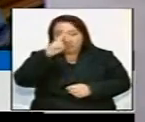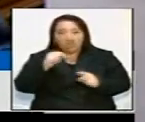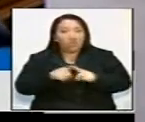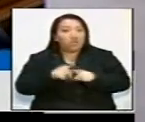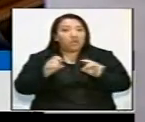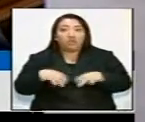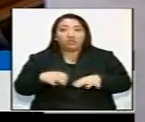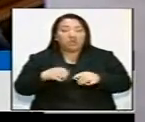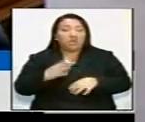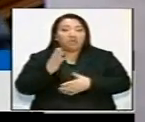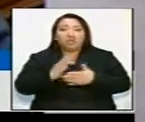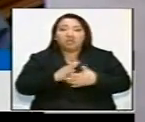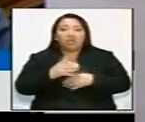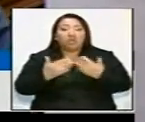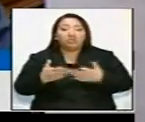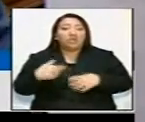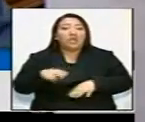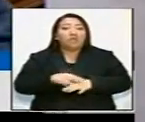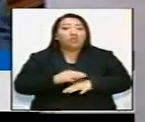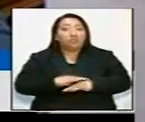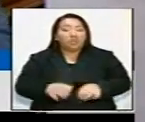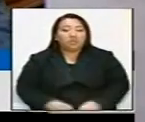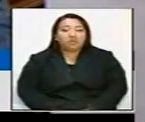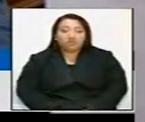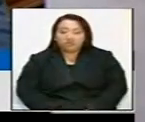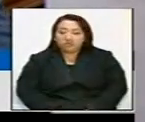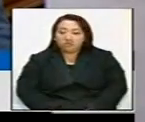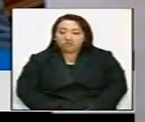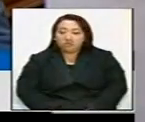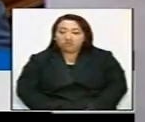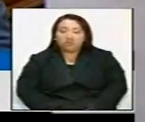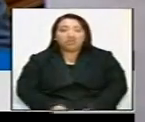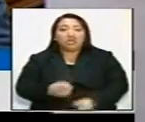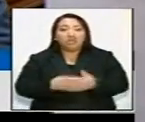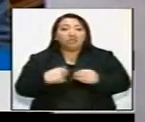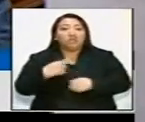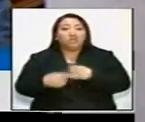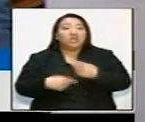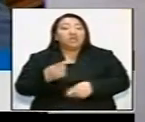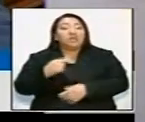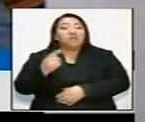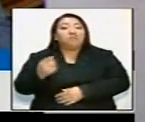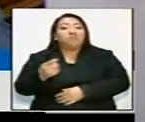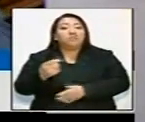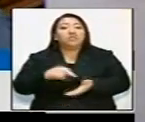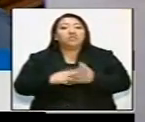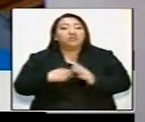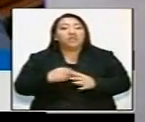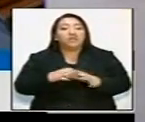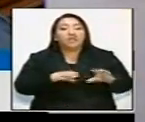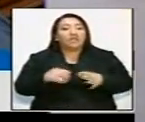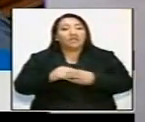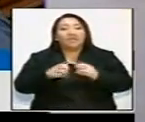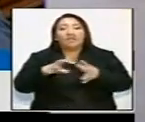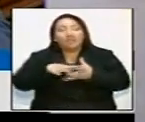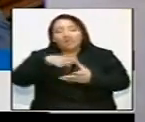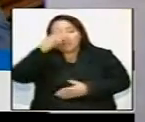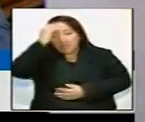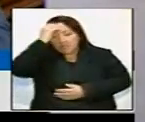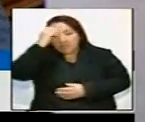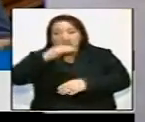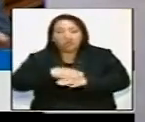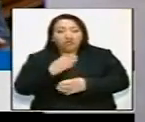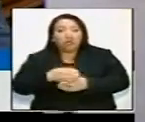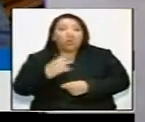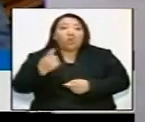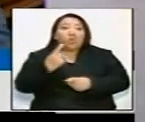país bendecido en recursos naturales, y lo que el siguiente paso que debe hacer es dejar de depender de la minería